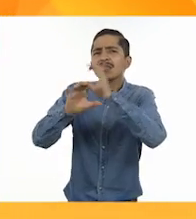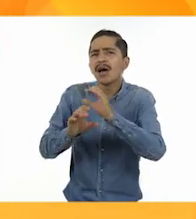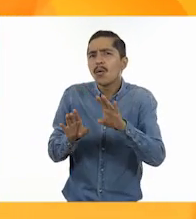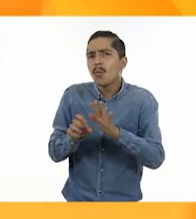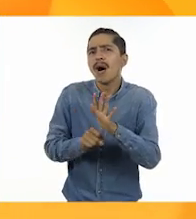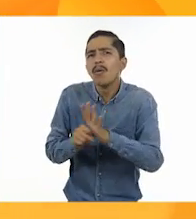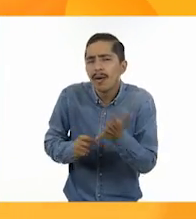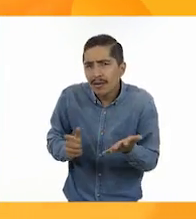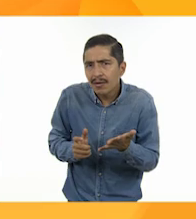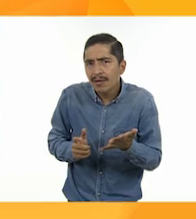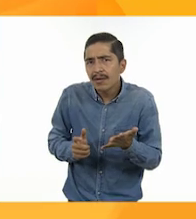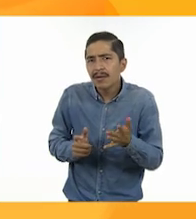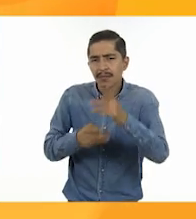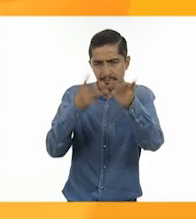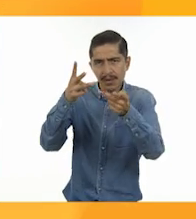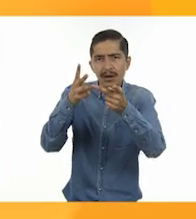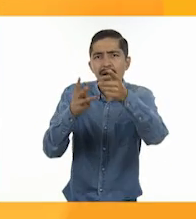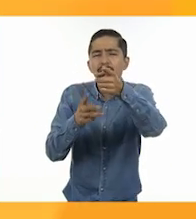¿Cómo les leen?